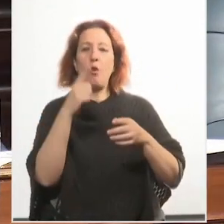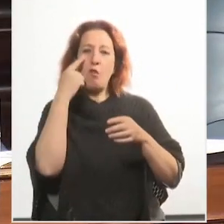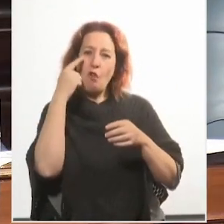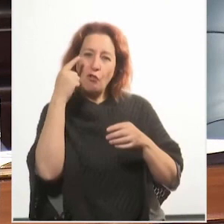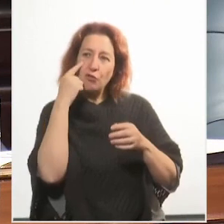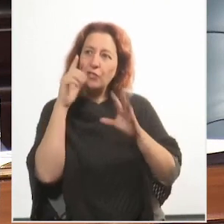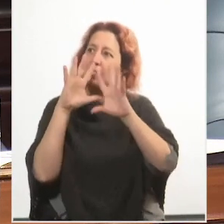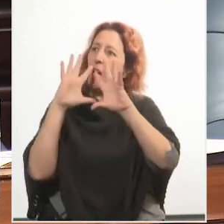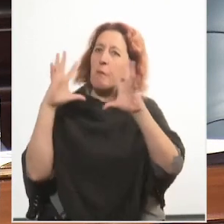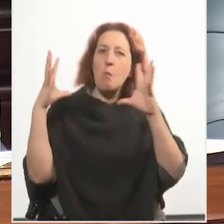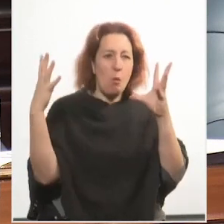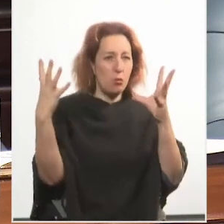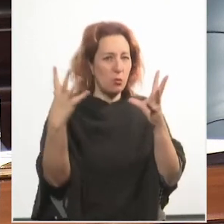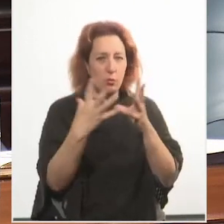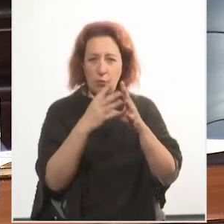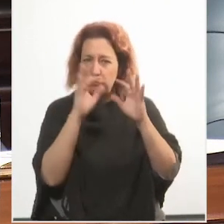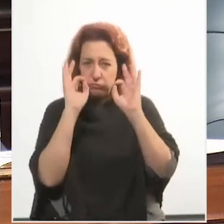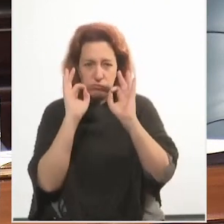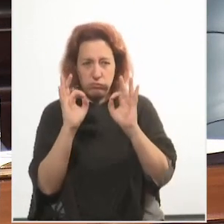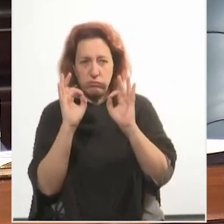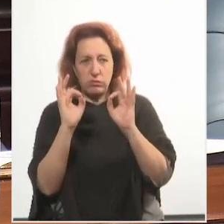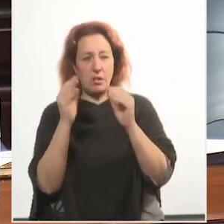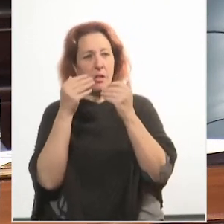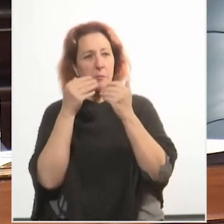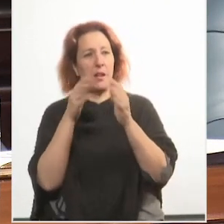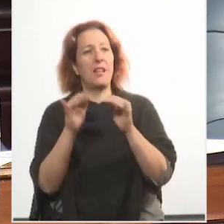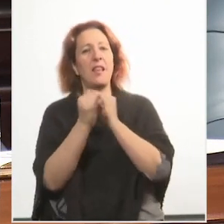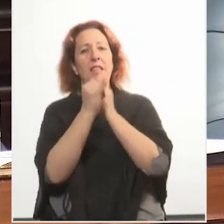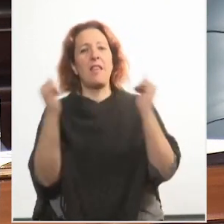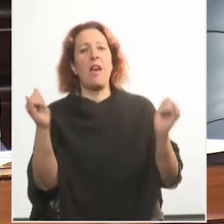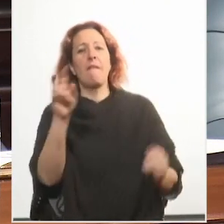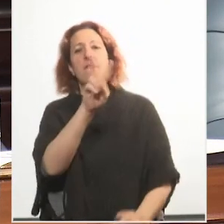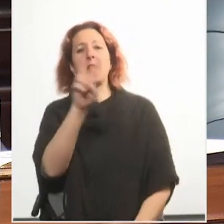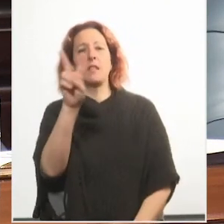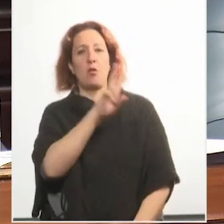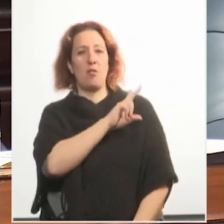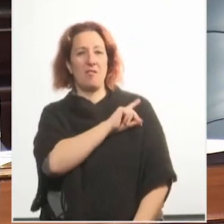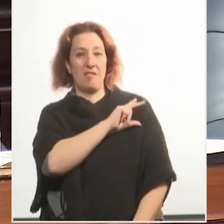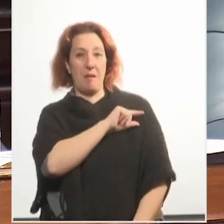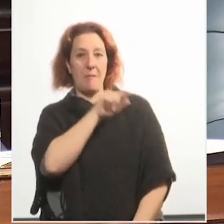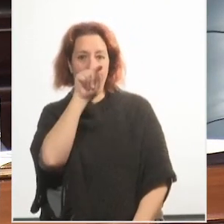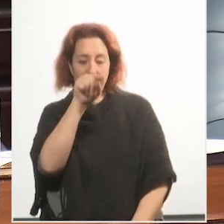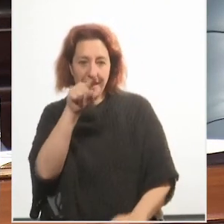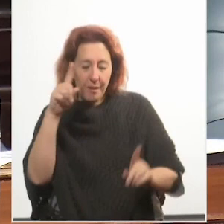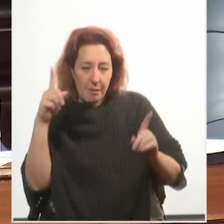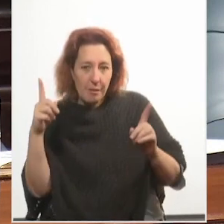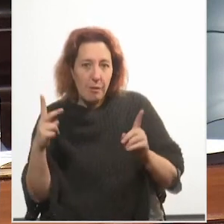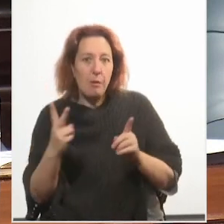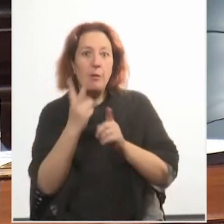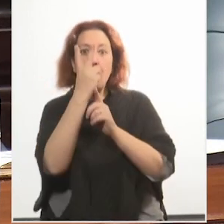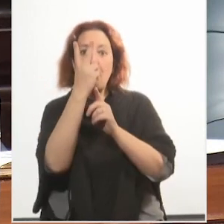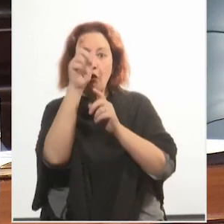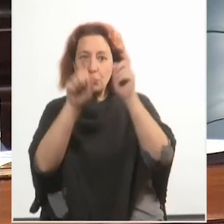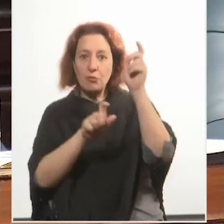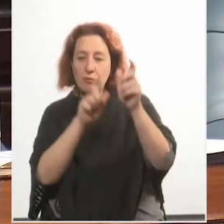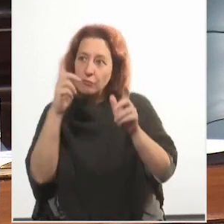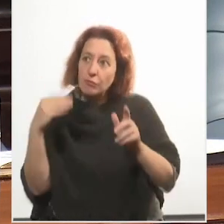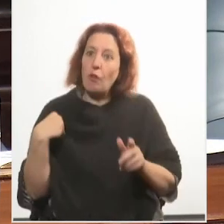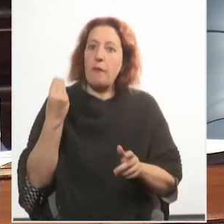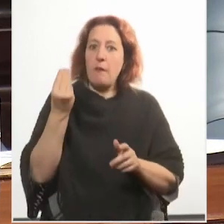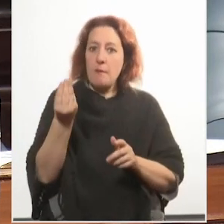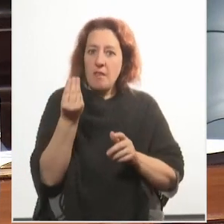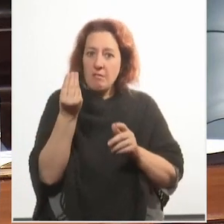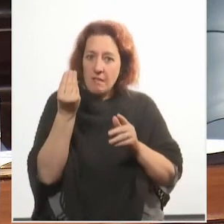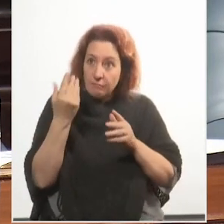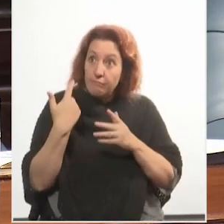conocida por el mundo entero a partir del día 22 de diciembre, cuando aparecieron los dos primeros sobrevivientes que